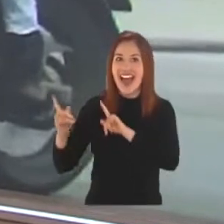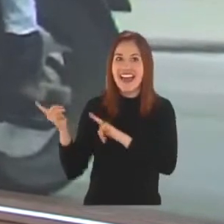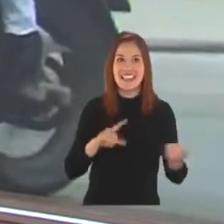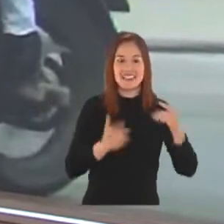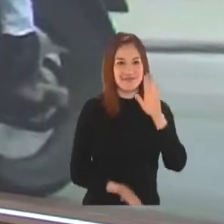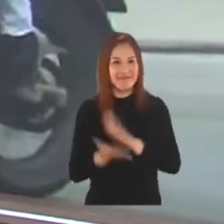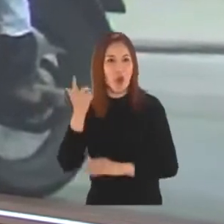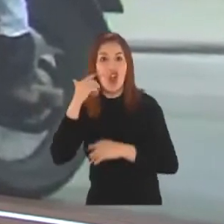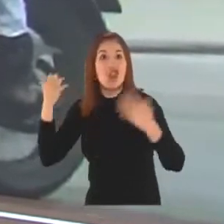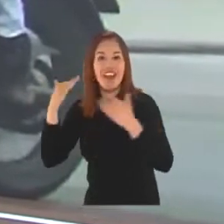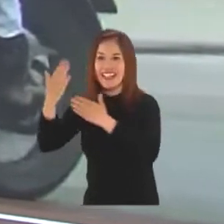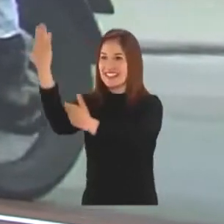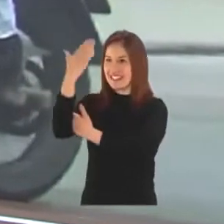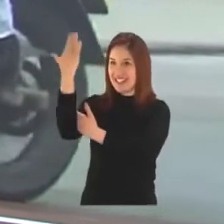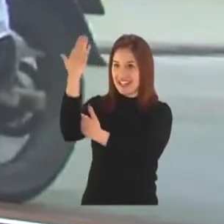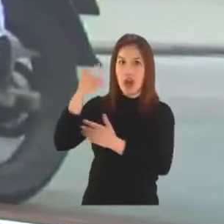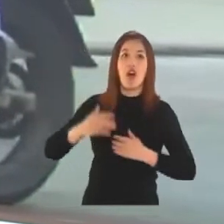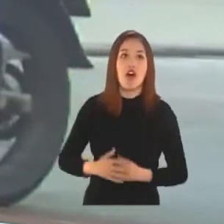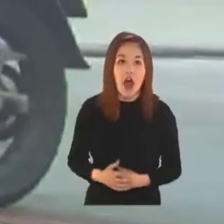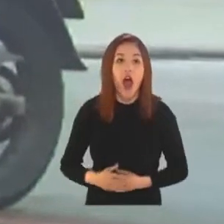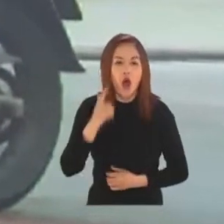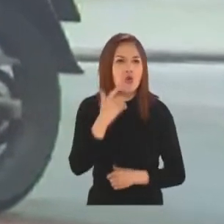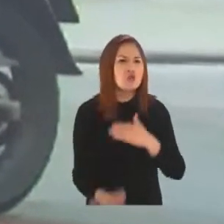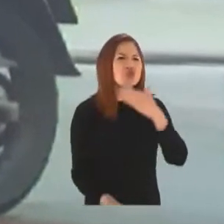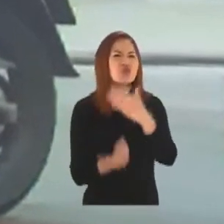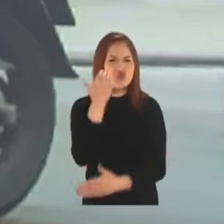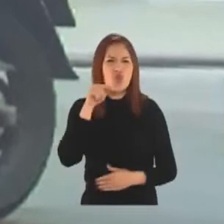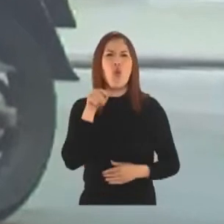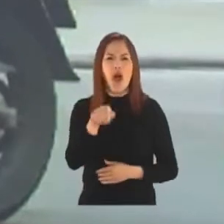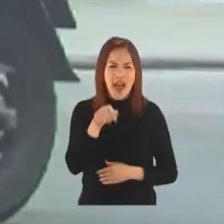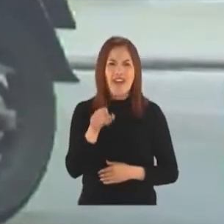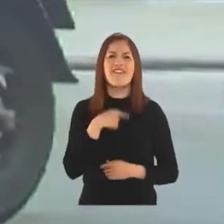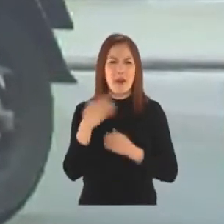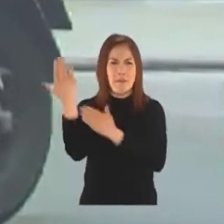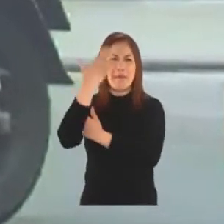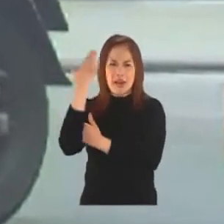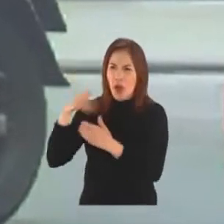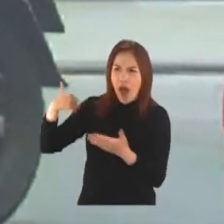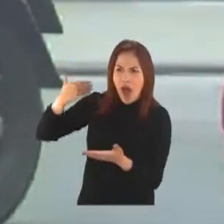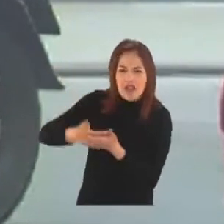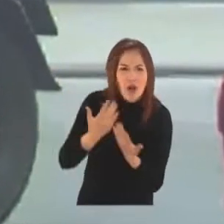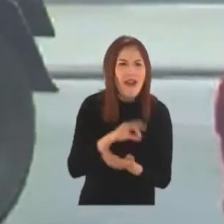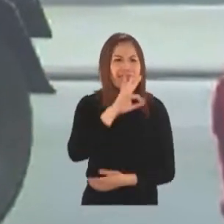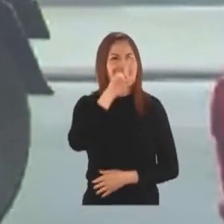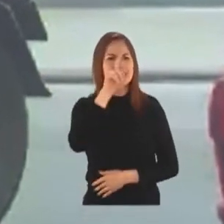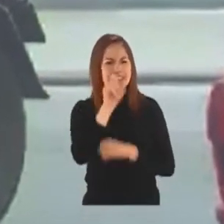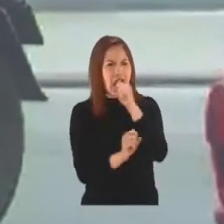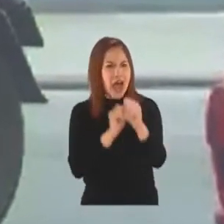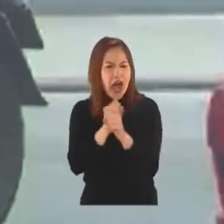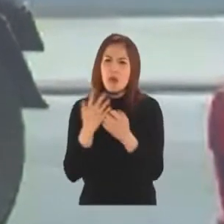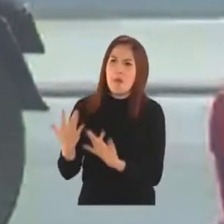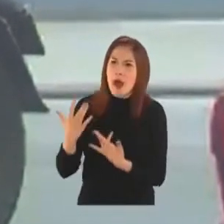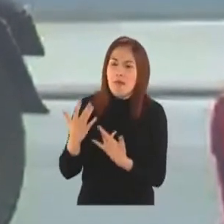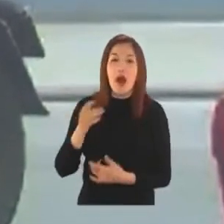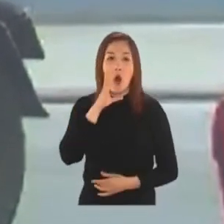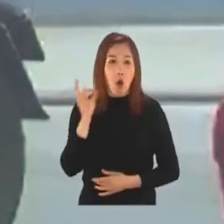salas de cine en nuestro país. Les hablo de Top Gun, que regresó después de 36 años. En exclusiva, hablamos con su director Joseph